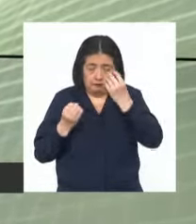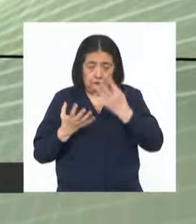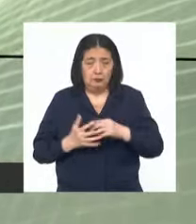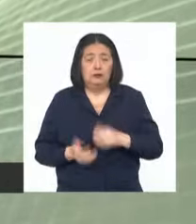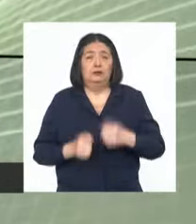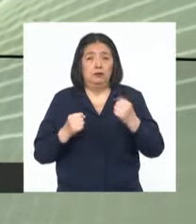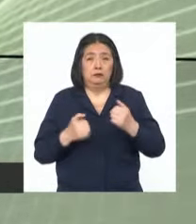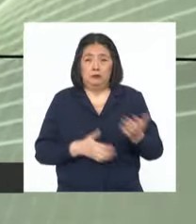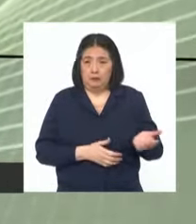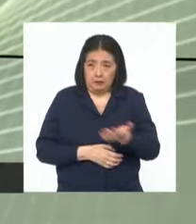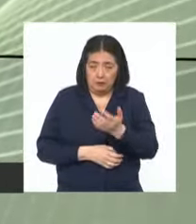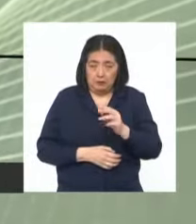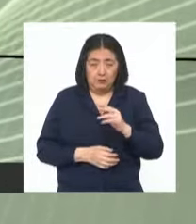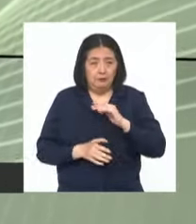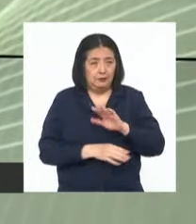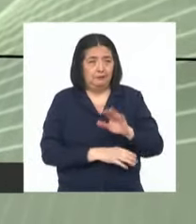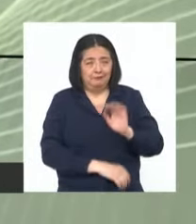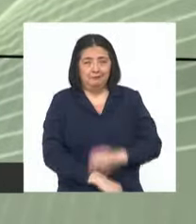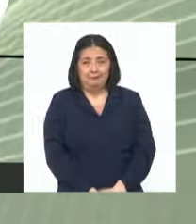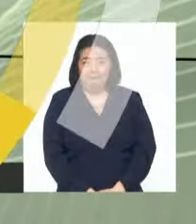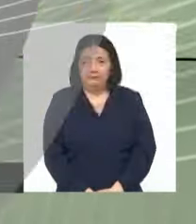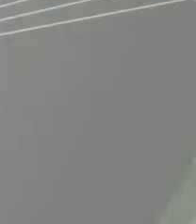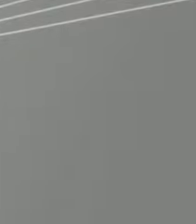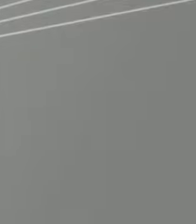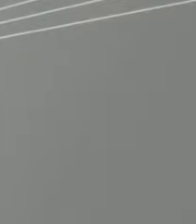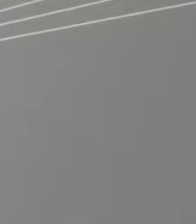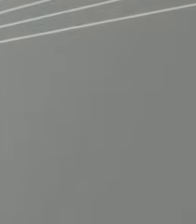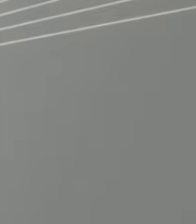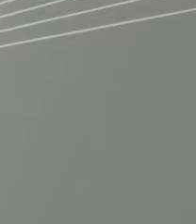más información. Muy buenas tardes.